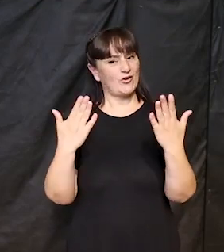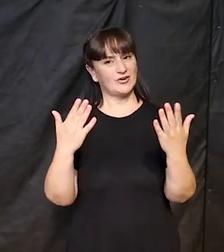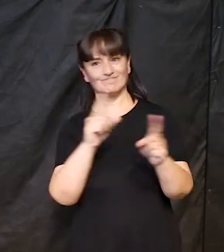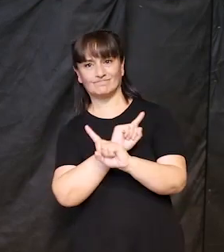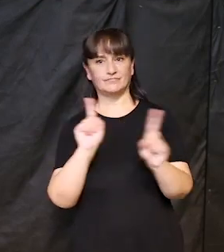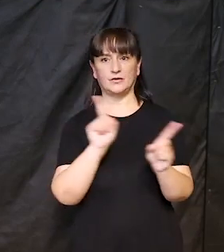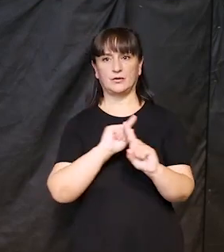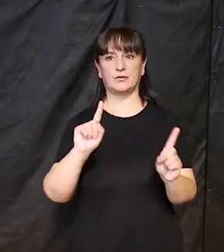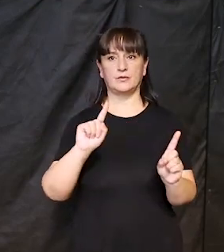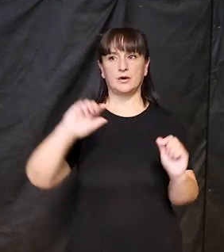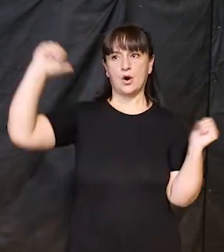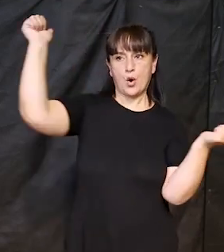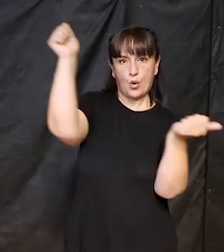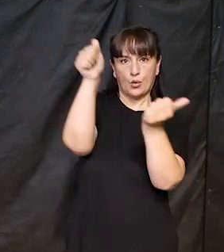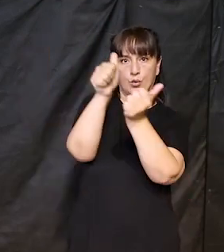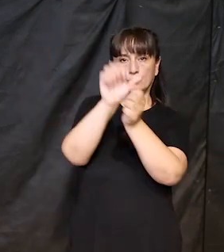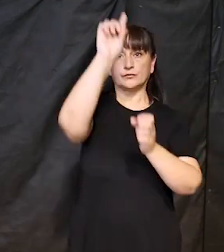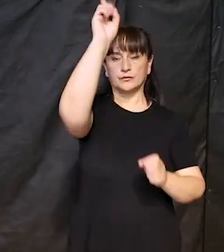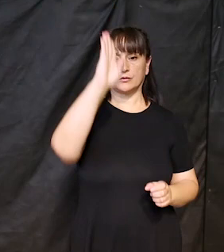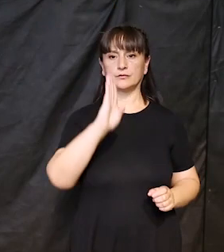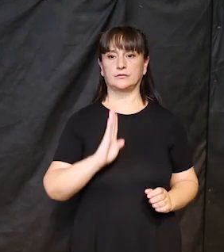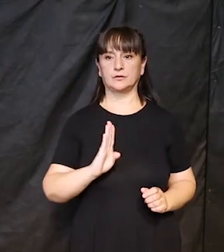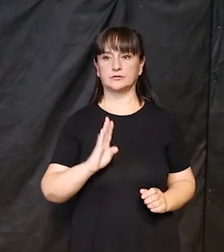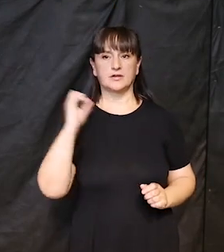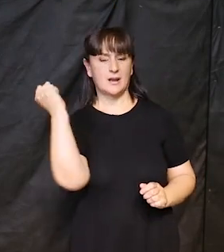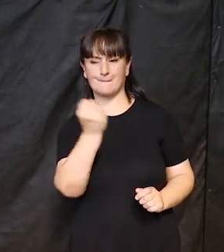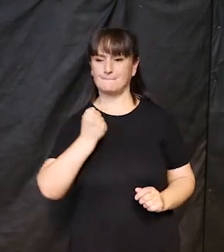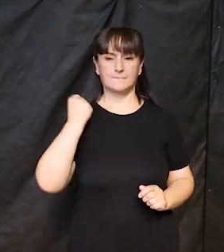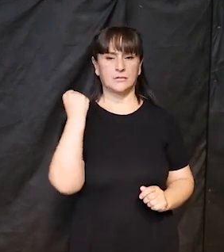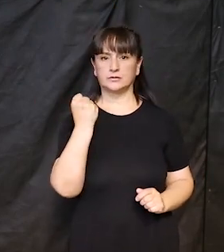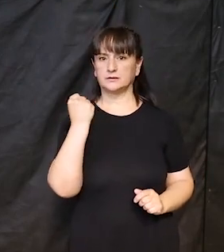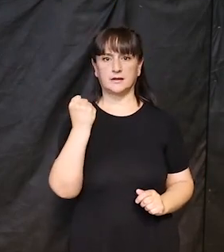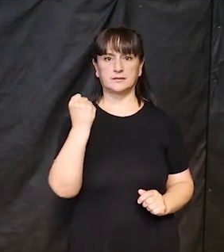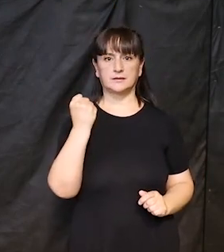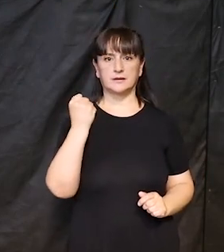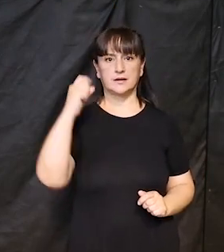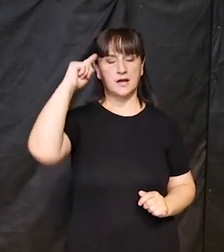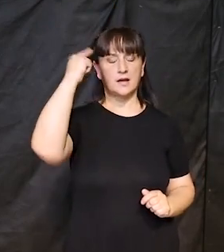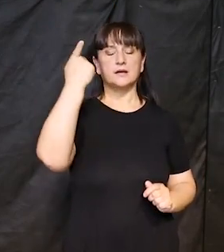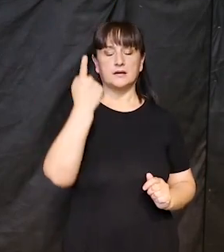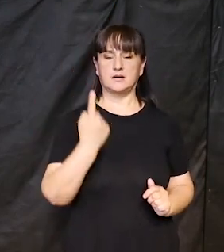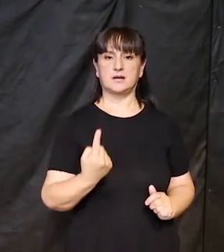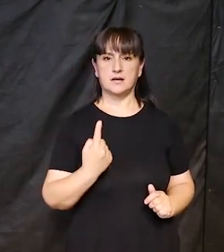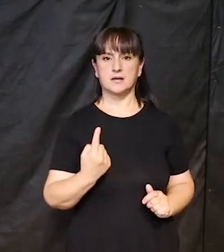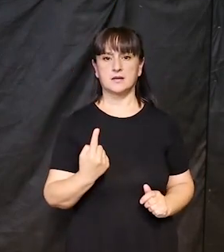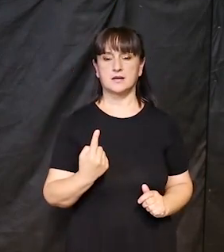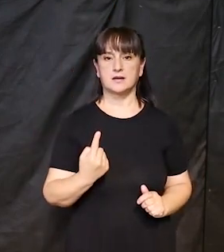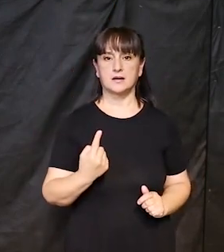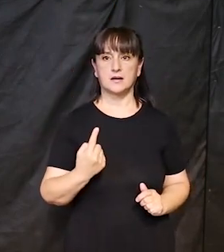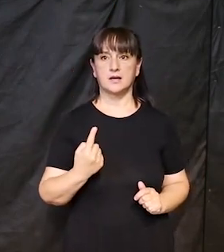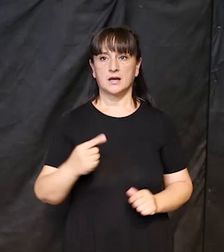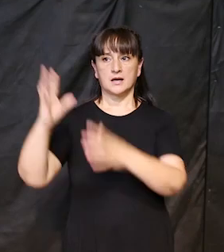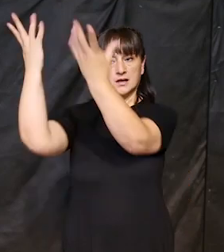entender que somos importantes para dios nos va a impregnar del adn de dios de esa fuerza que viene del